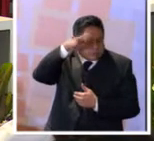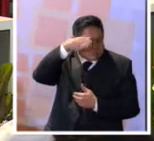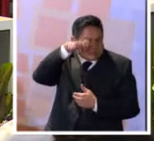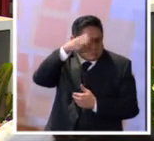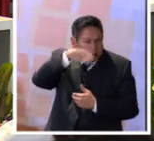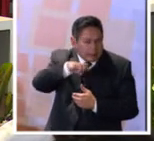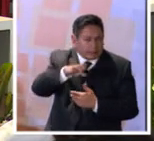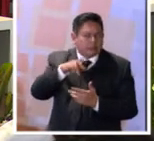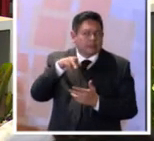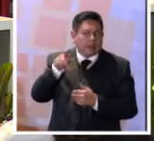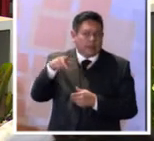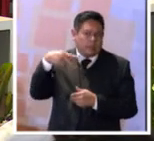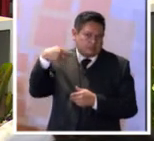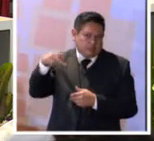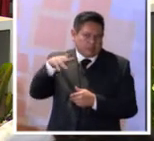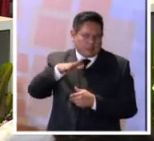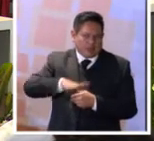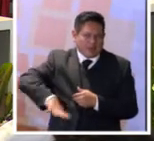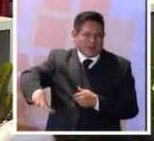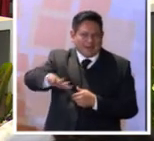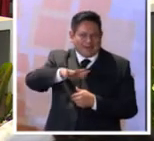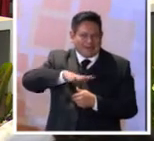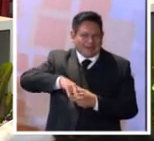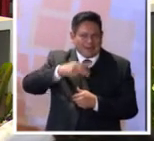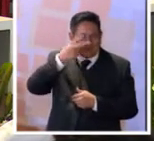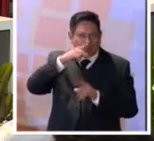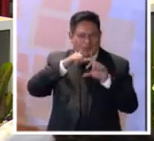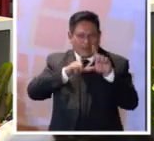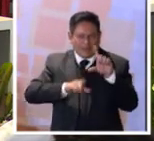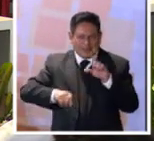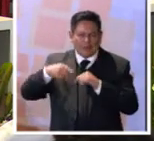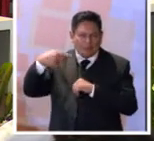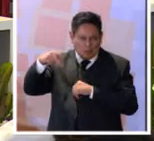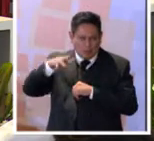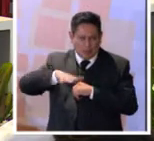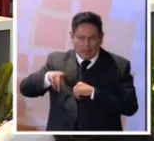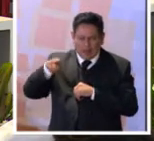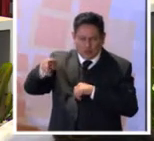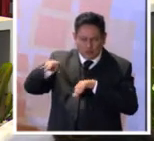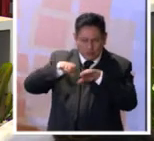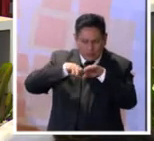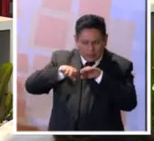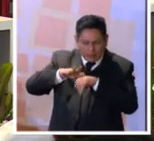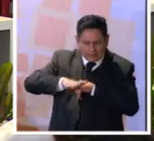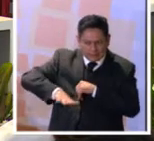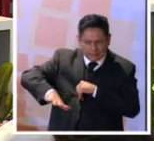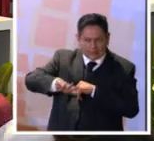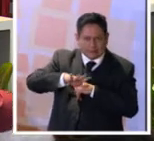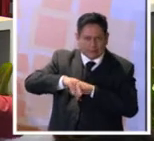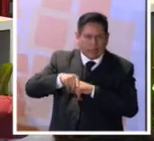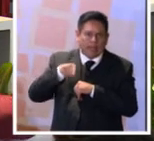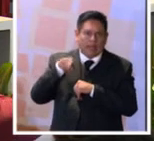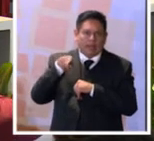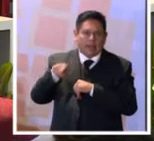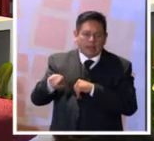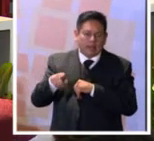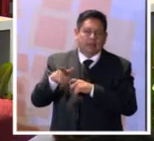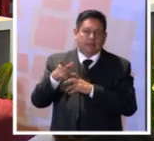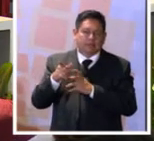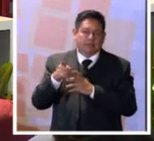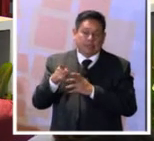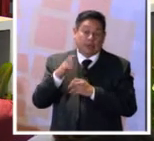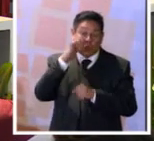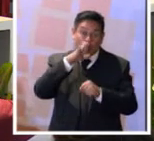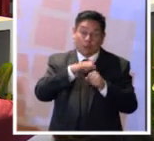compleja del país por las diversidades o por la multiculturalidad que existe. Enrique es magistrado de una sala